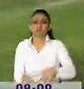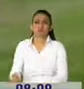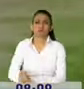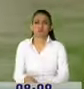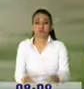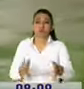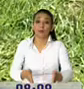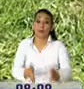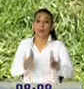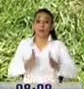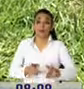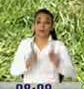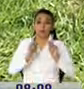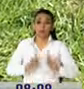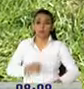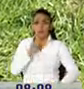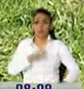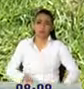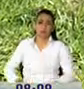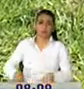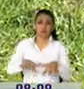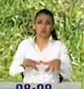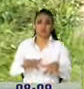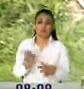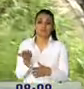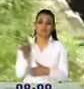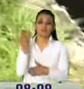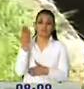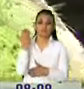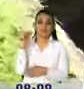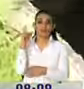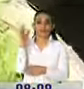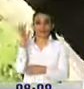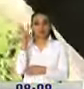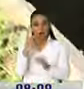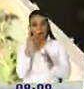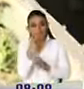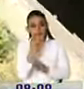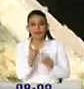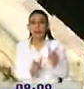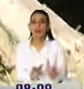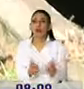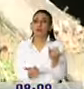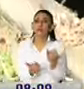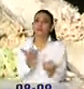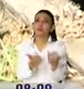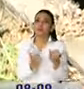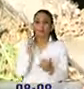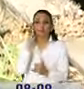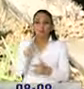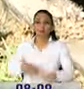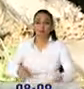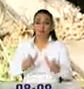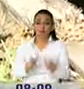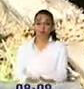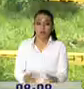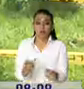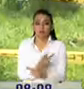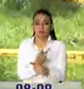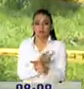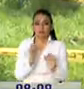el puente peatonal. El video fue grabado hace varios días y actualmente los vecinos están preocupados por el peligro que